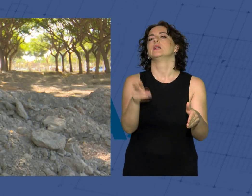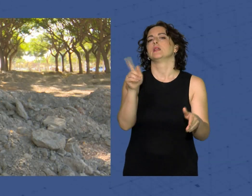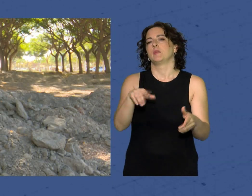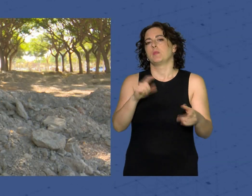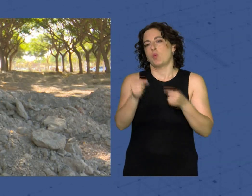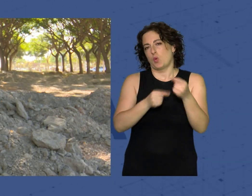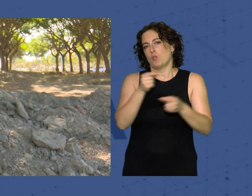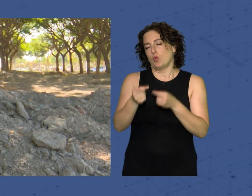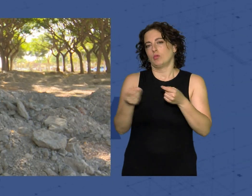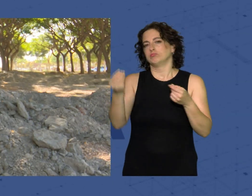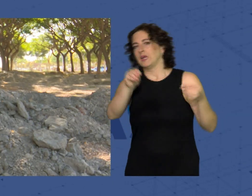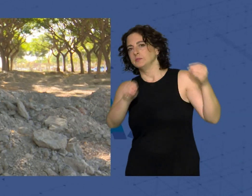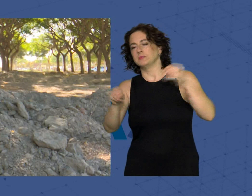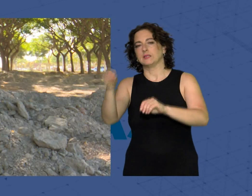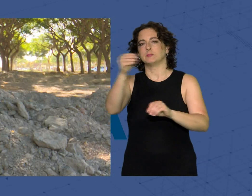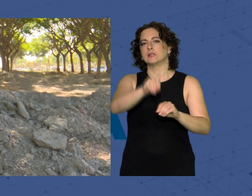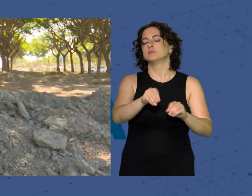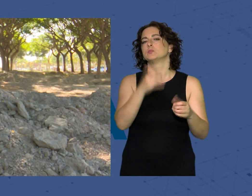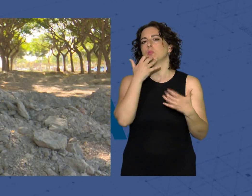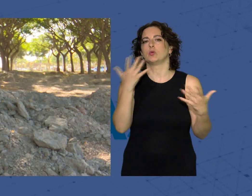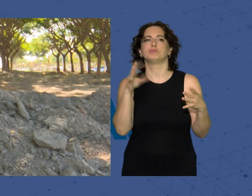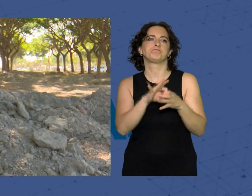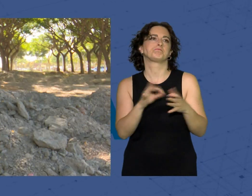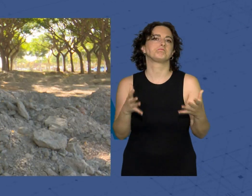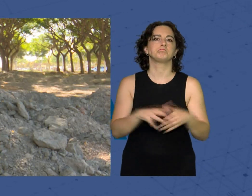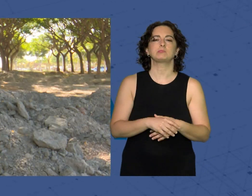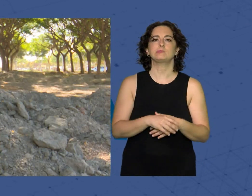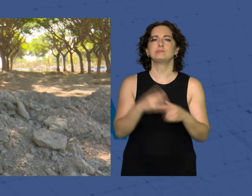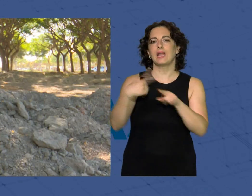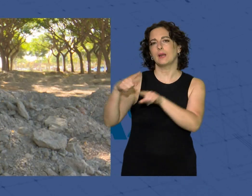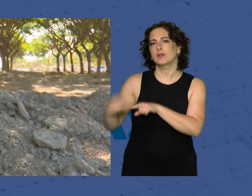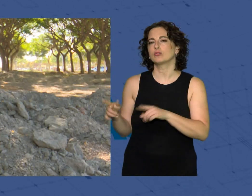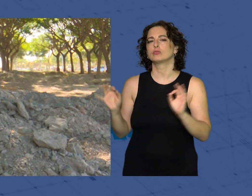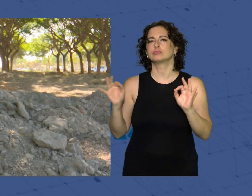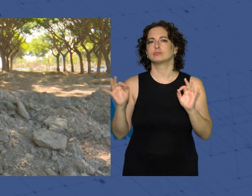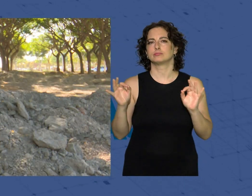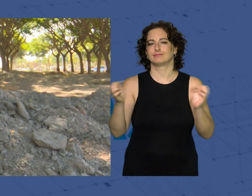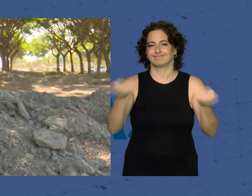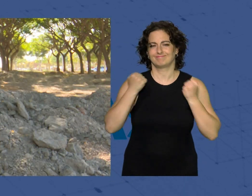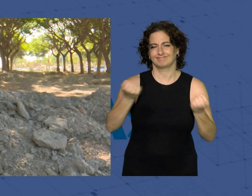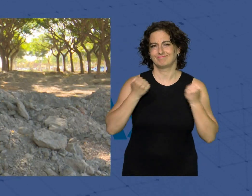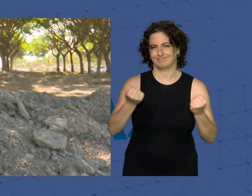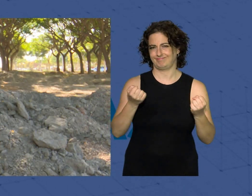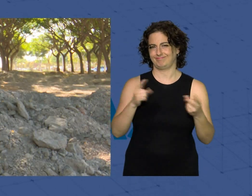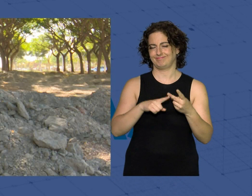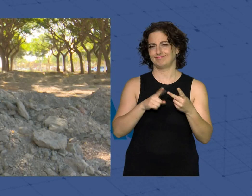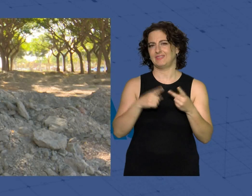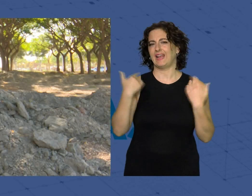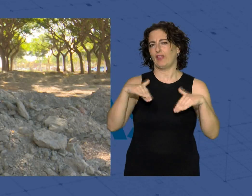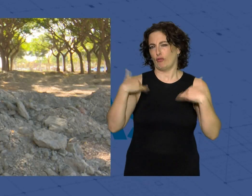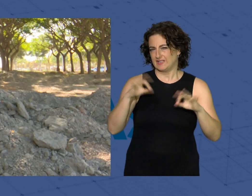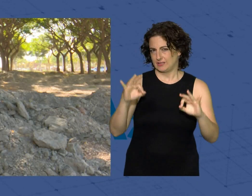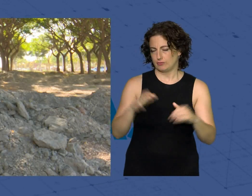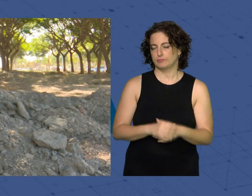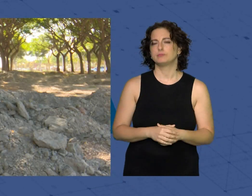dotándote también de todo lo que tiene que ver con elementos de calistenia y para el ejercicio físico